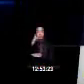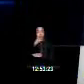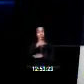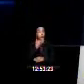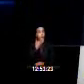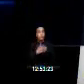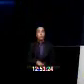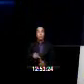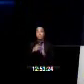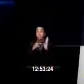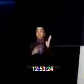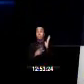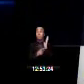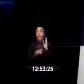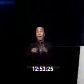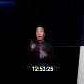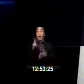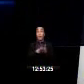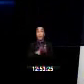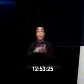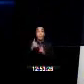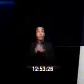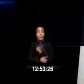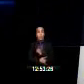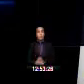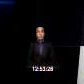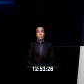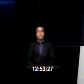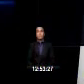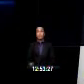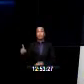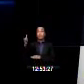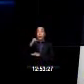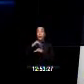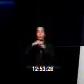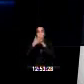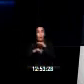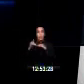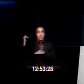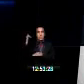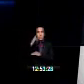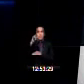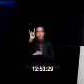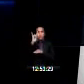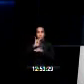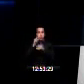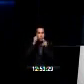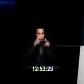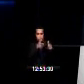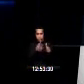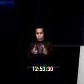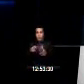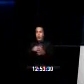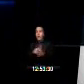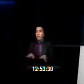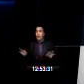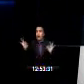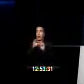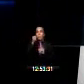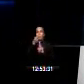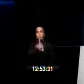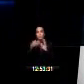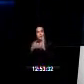herramientas. El programa bilateral de vigilancia aeromarítima con la participación de aviones radar de Estados Unidos es un elemento clave en